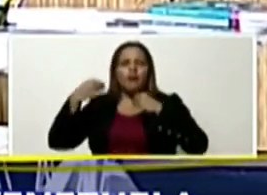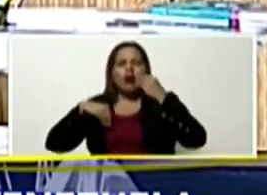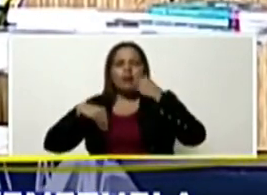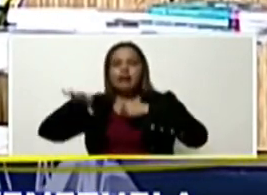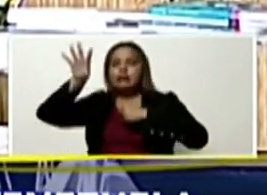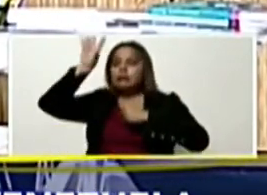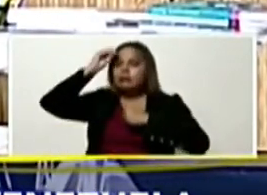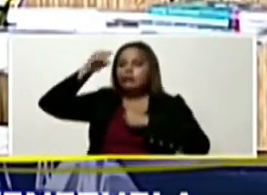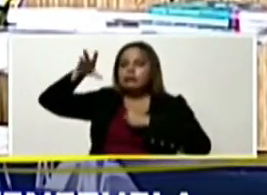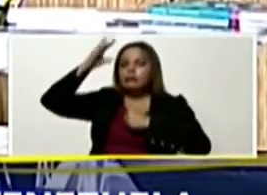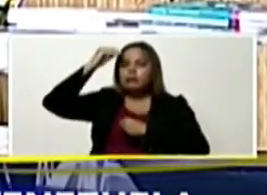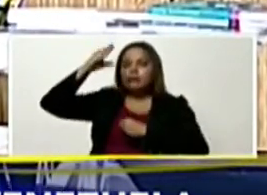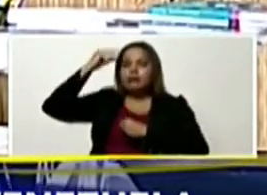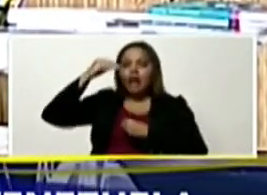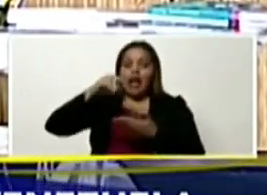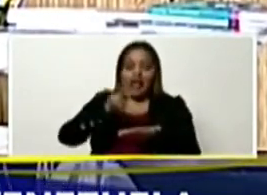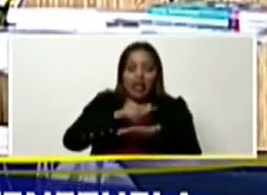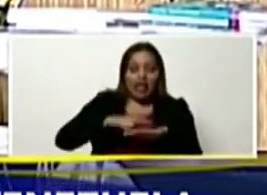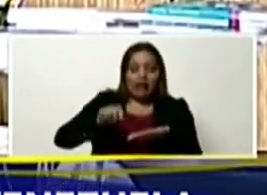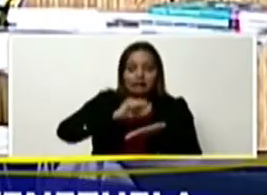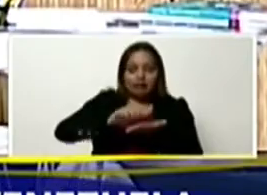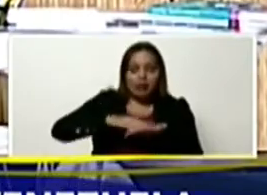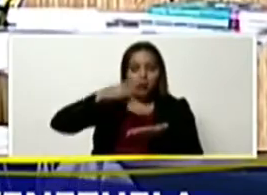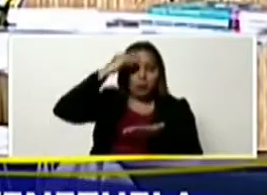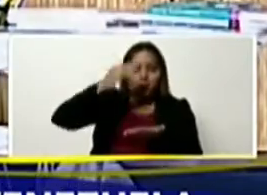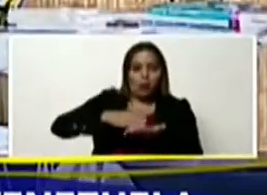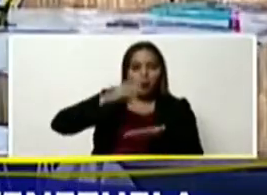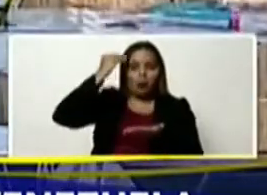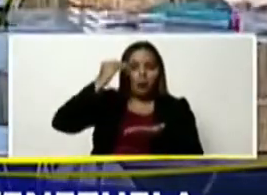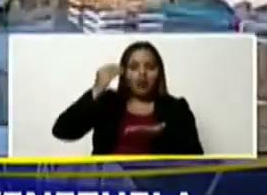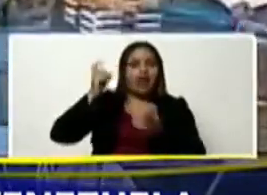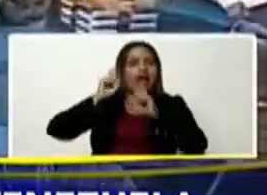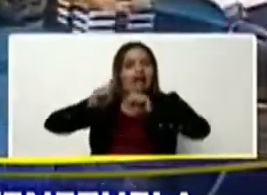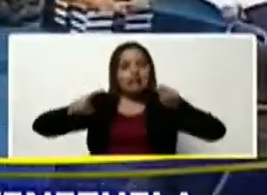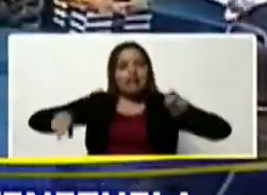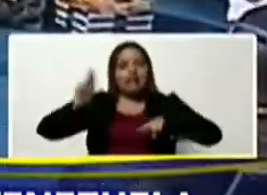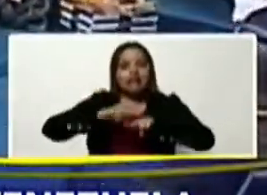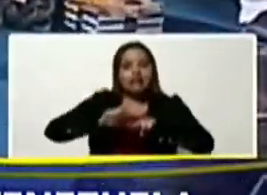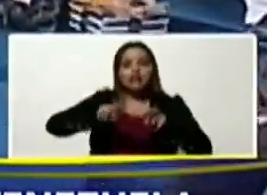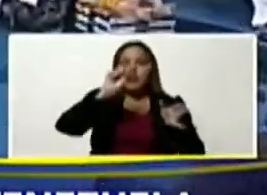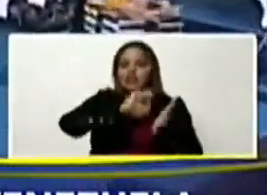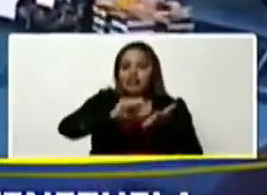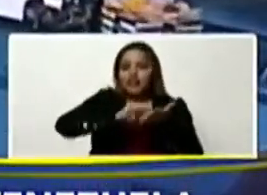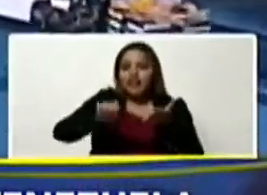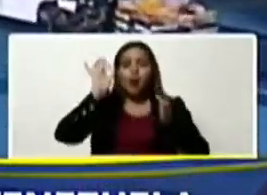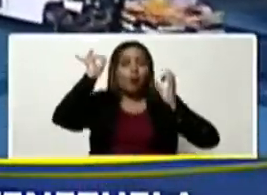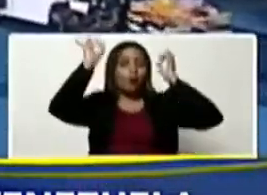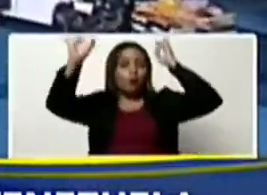enseñar a los niños a escribir, a crear,